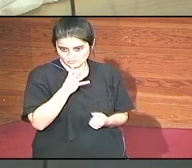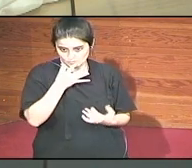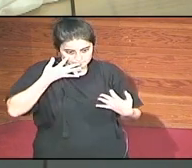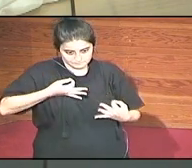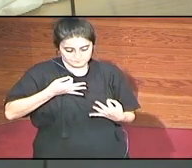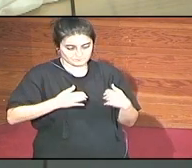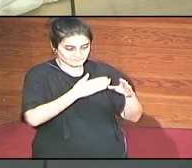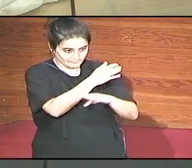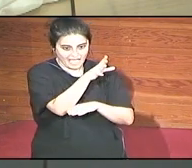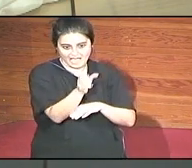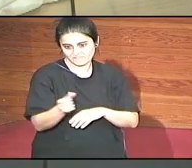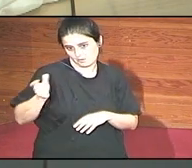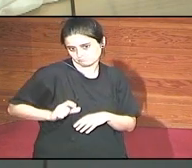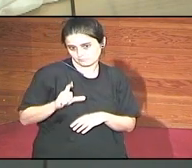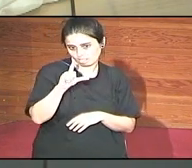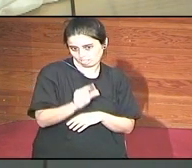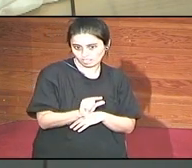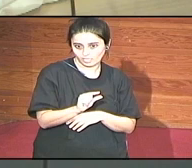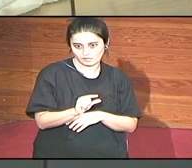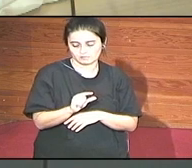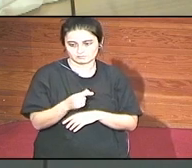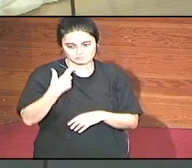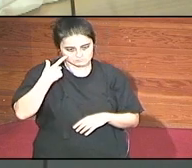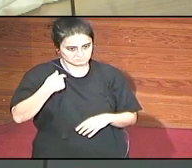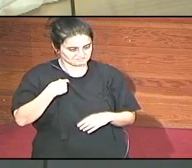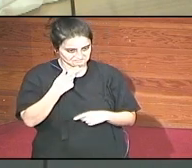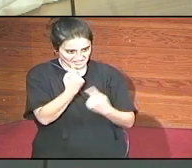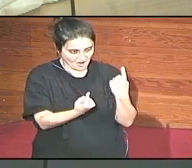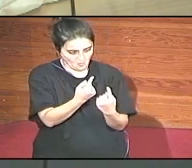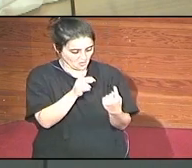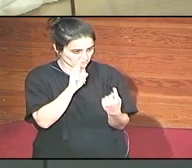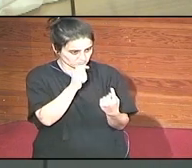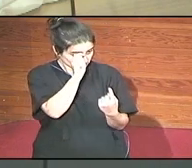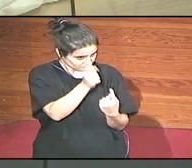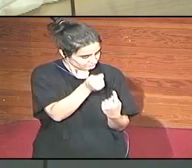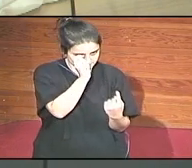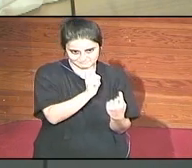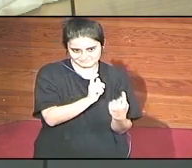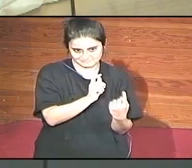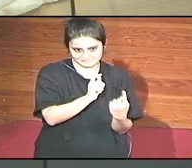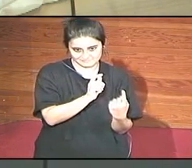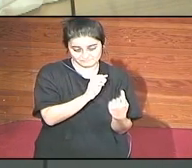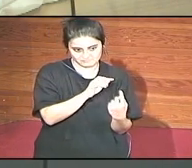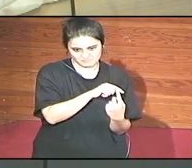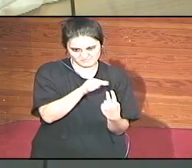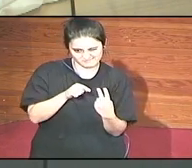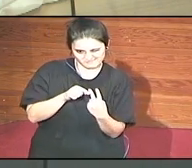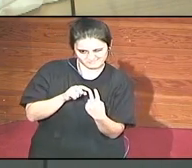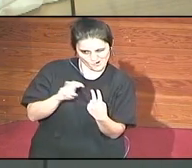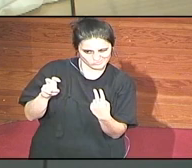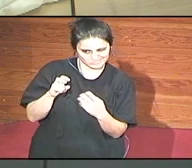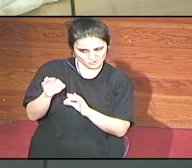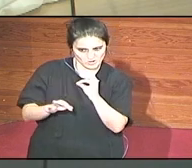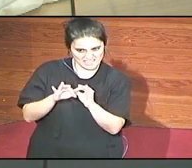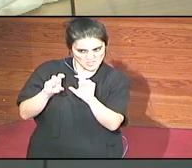trabajar en áfrica y me quito el sombrero desde delante de esa gente pero también he visto una organizaciones que gastan el